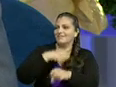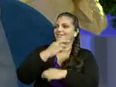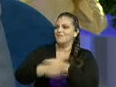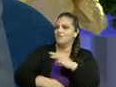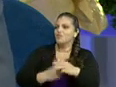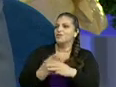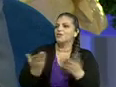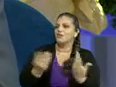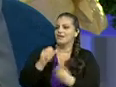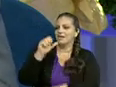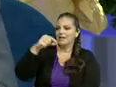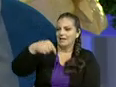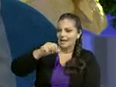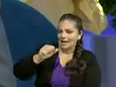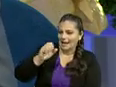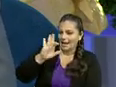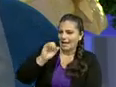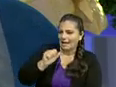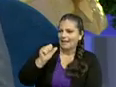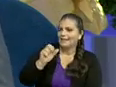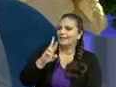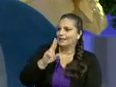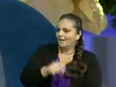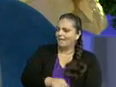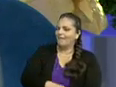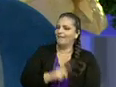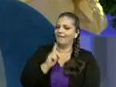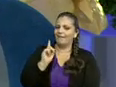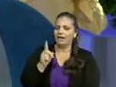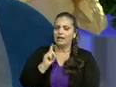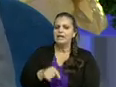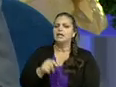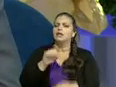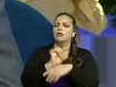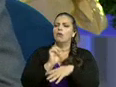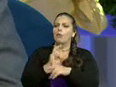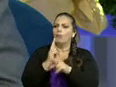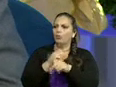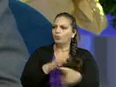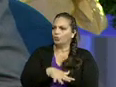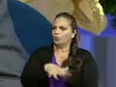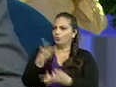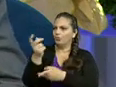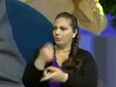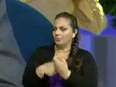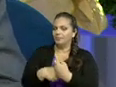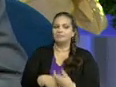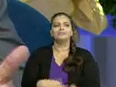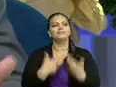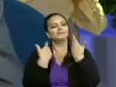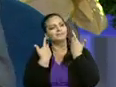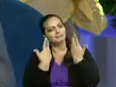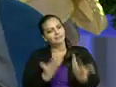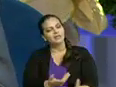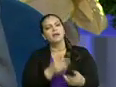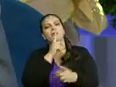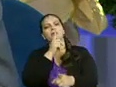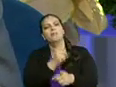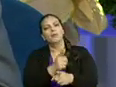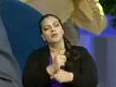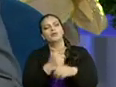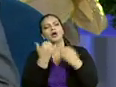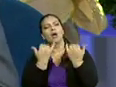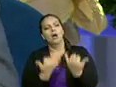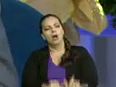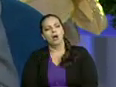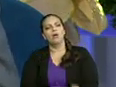reuniones en Qatar, en donde en esta semana estamos continuando, porque hemos ya pedido que nuevos productos como el